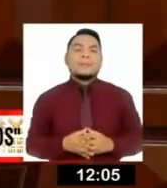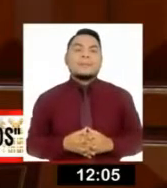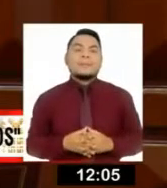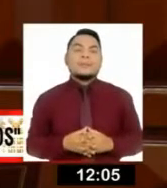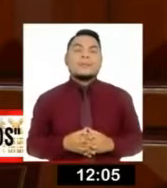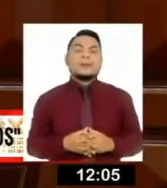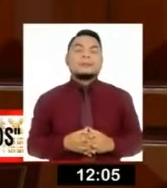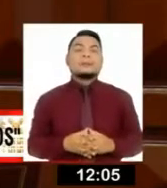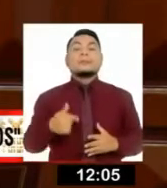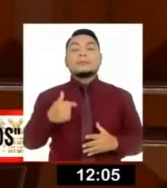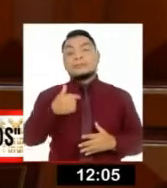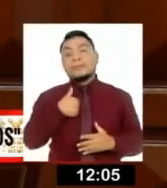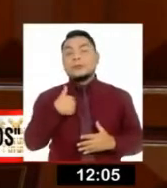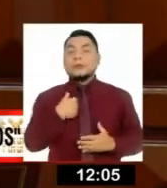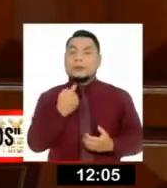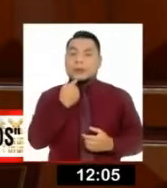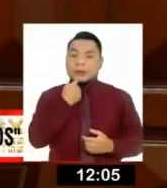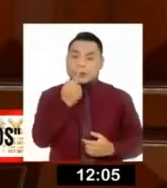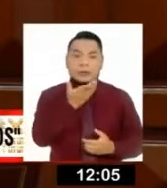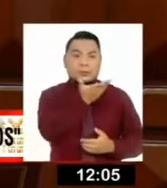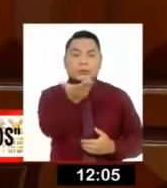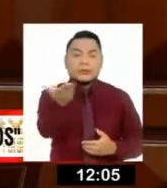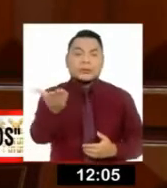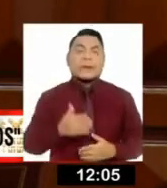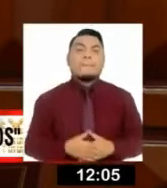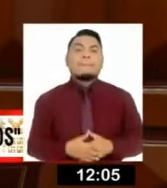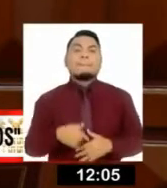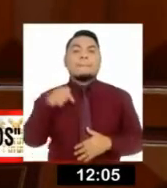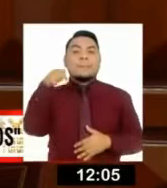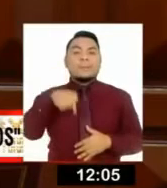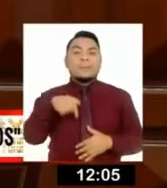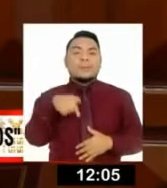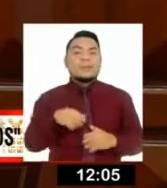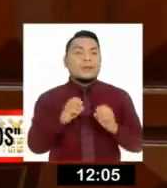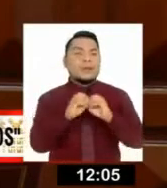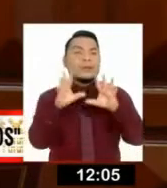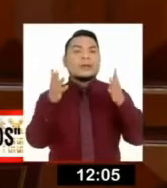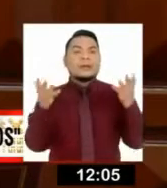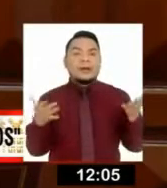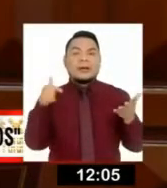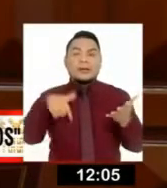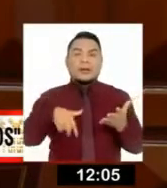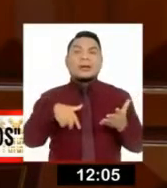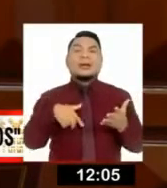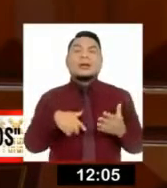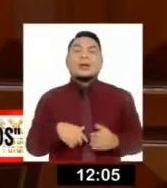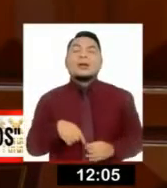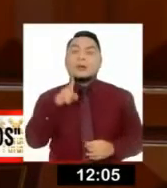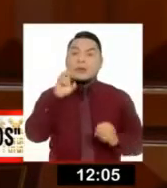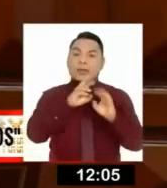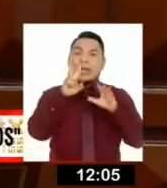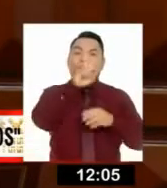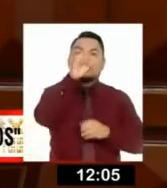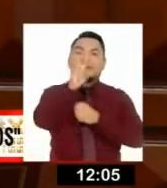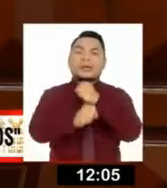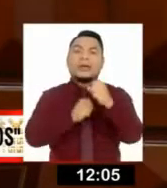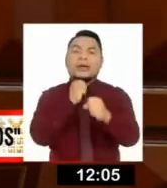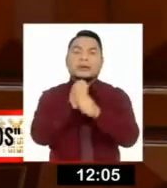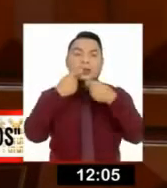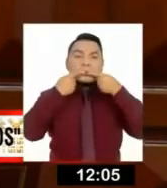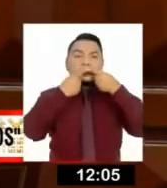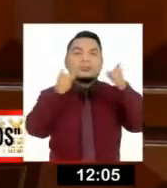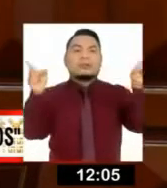Me dirijo a ustedes este símbolo día en que se cumplen 200 años de la declaratoria